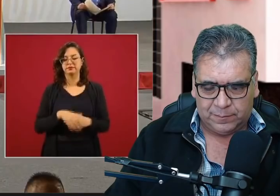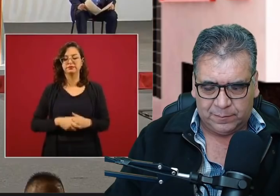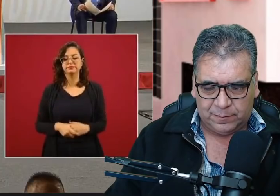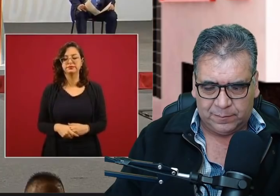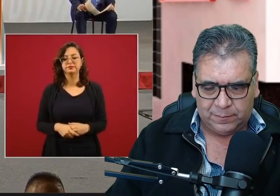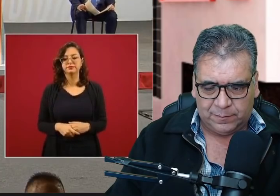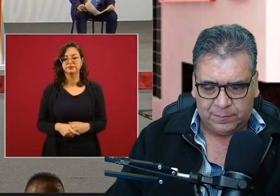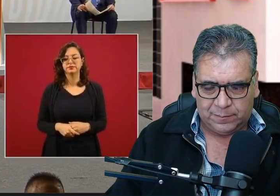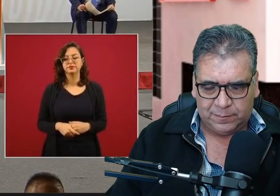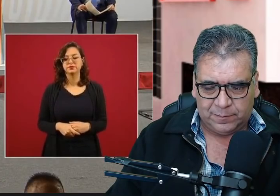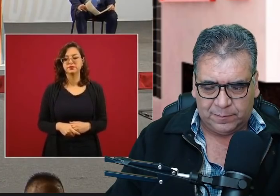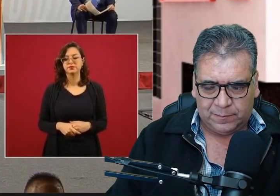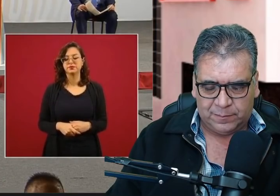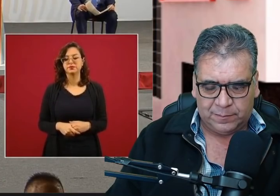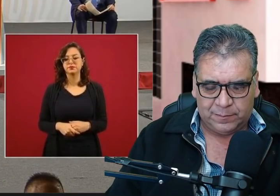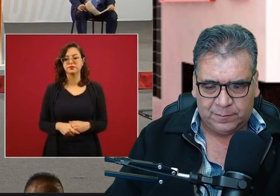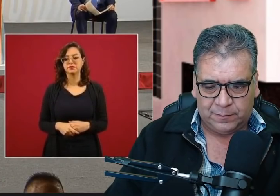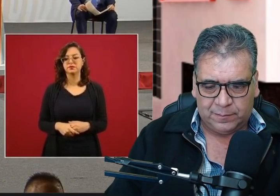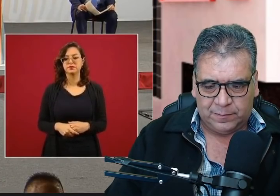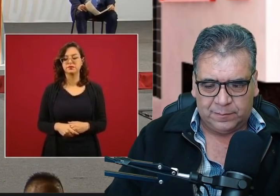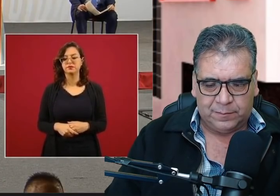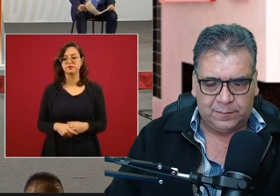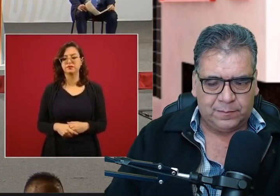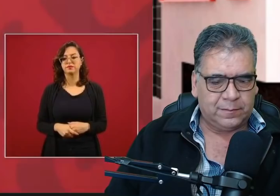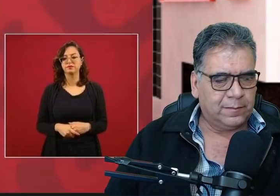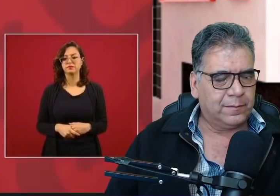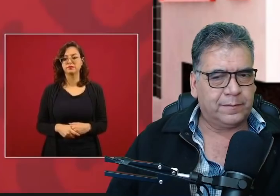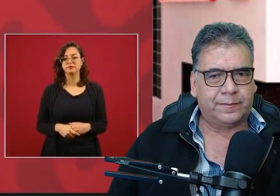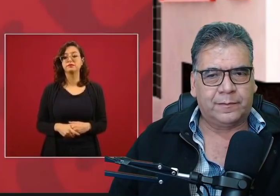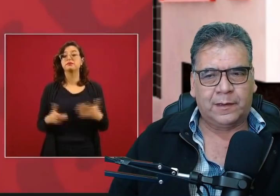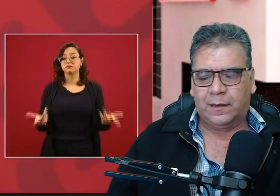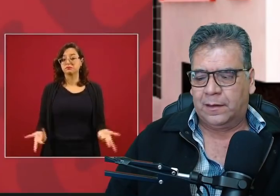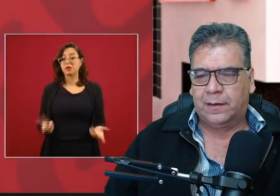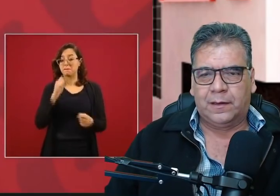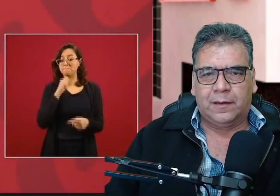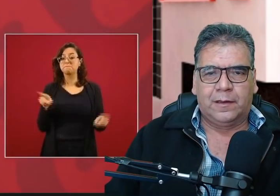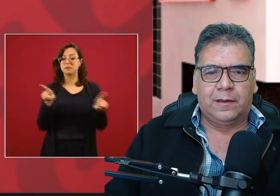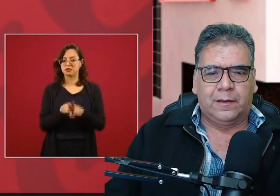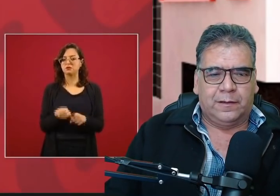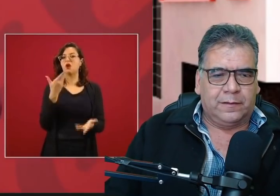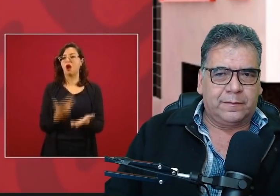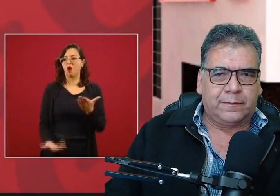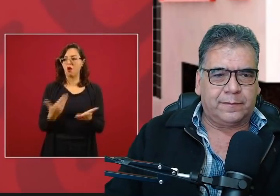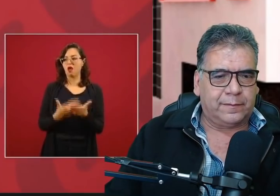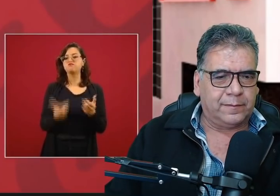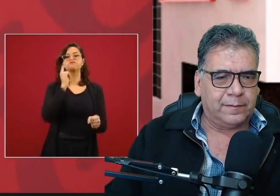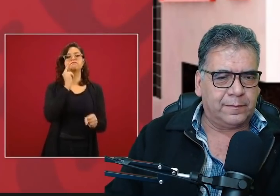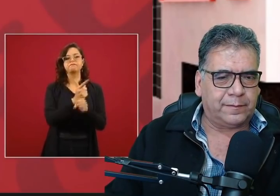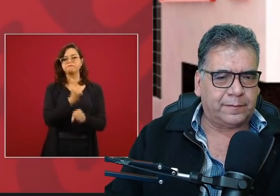ello también vamos a, y lo sabemos desde ahora y lo reconocemos desde ahora, vamos a hacer